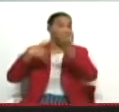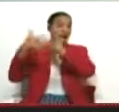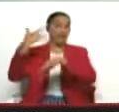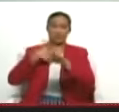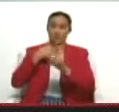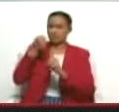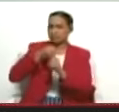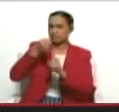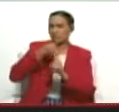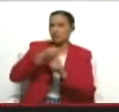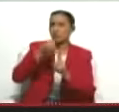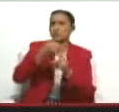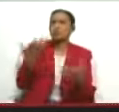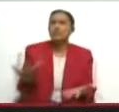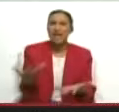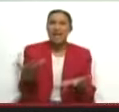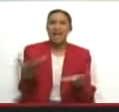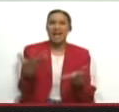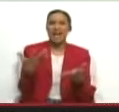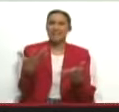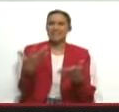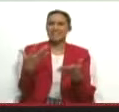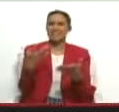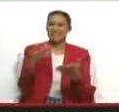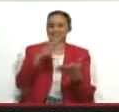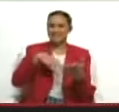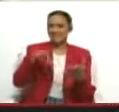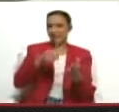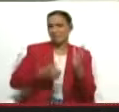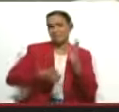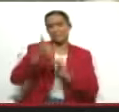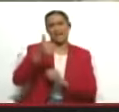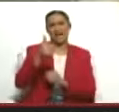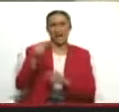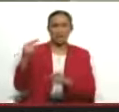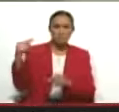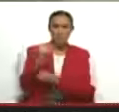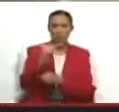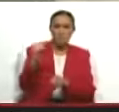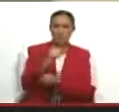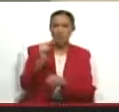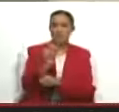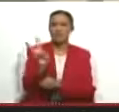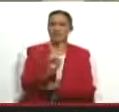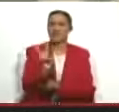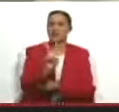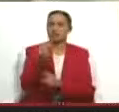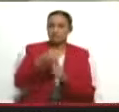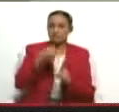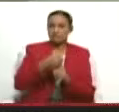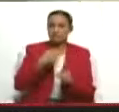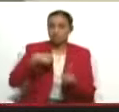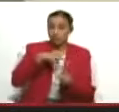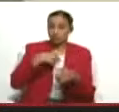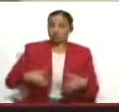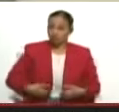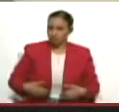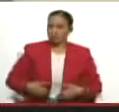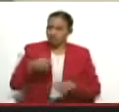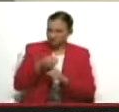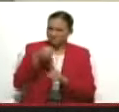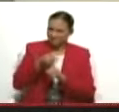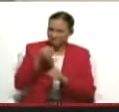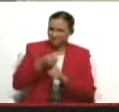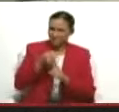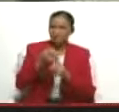en la época de represiva de terrorismo de estado más cruenta de cuándo acá uno reunido en la comisión anticipada de